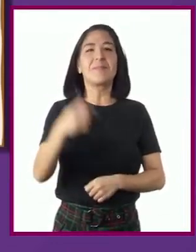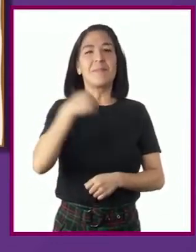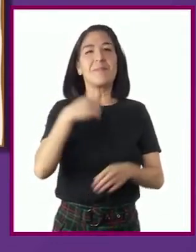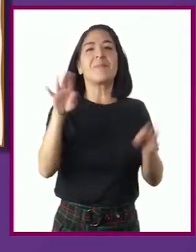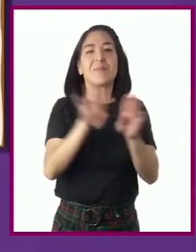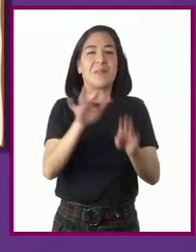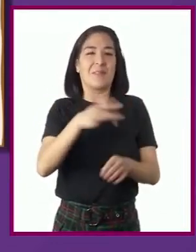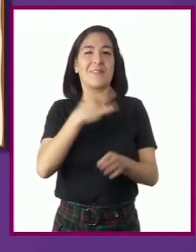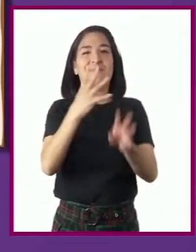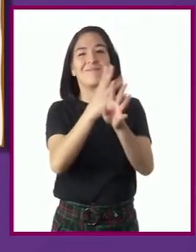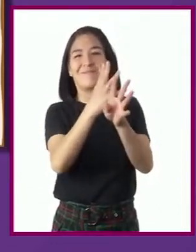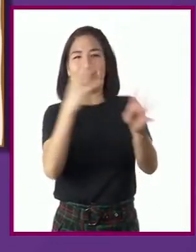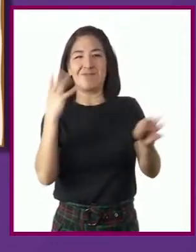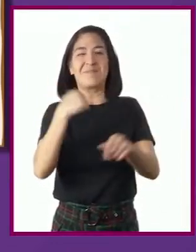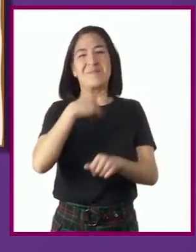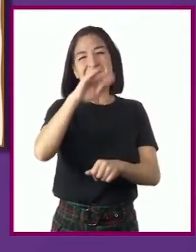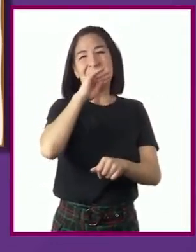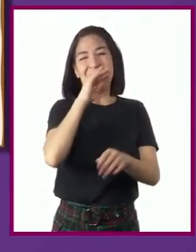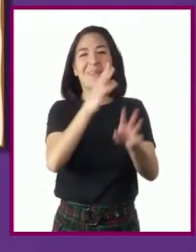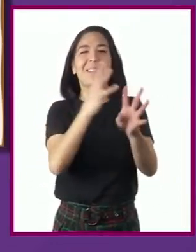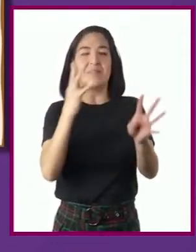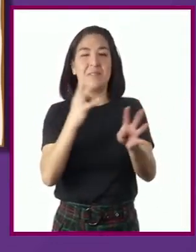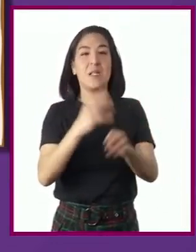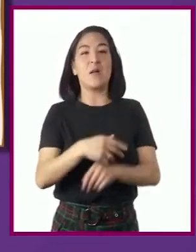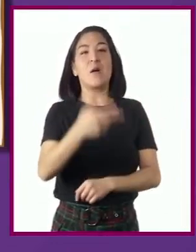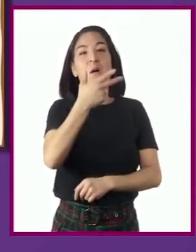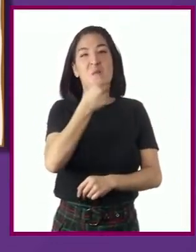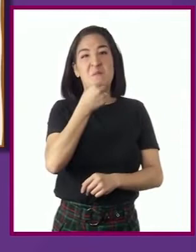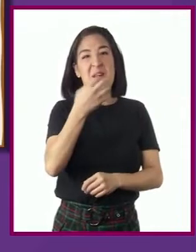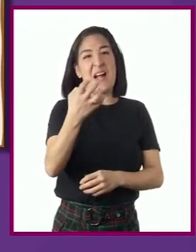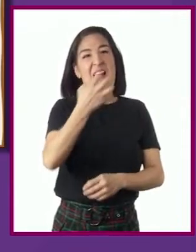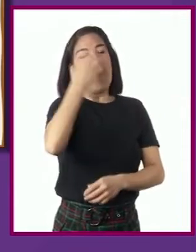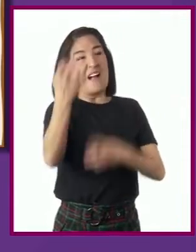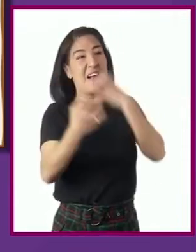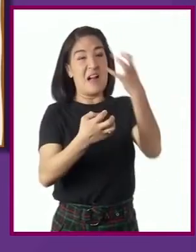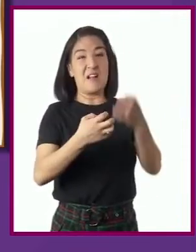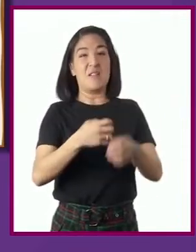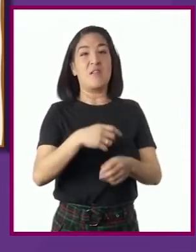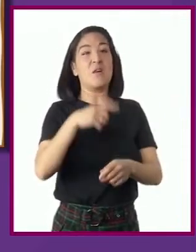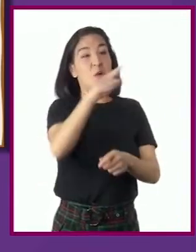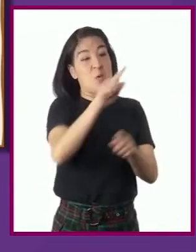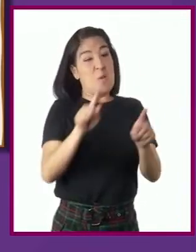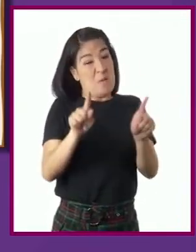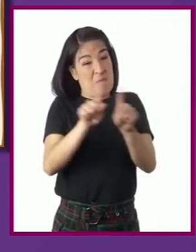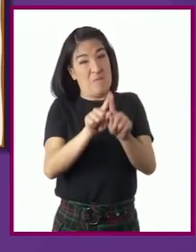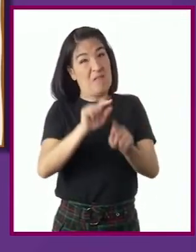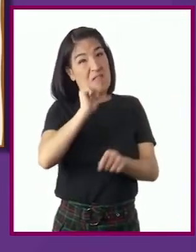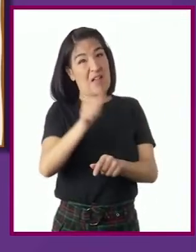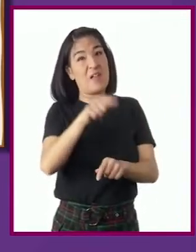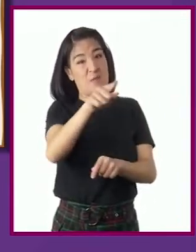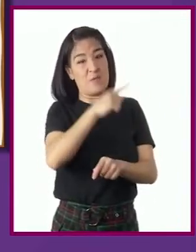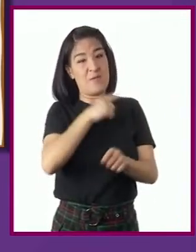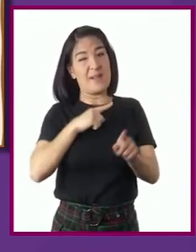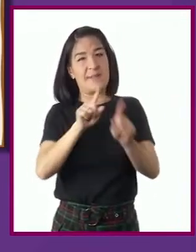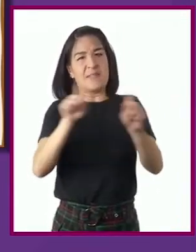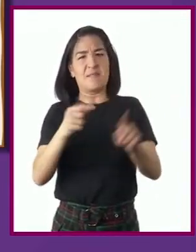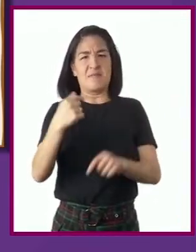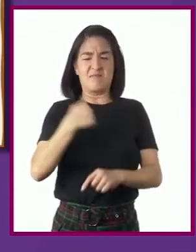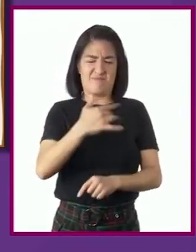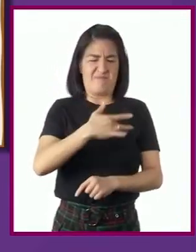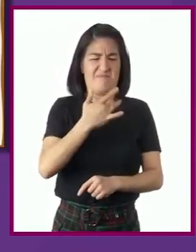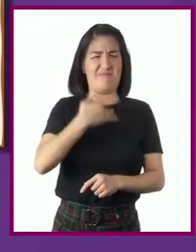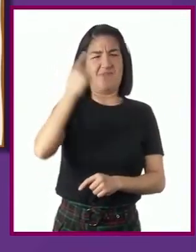Esperando en una fila junto con mi mamá, un señor comenzó a gritarnos que no estábamos guardando la distancia correcta. Me sentí enojada.